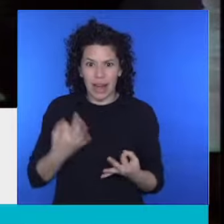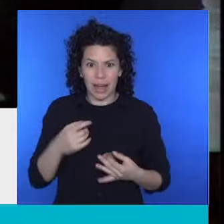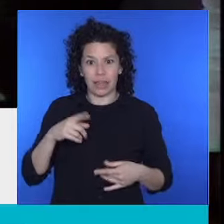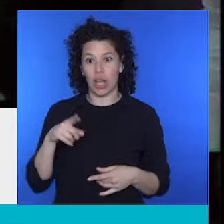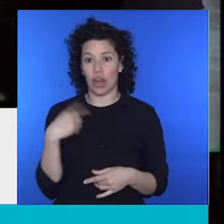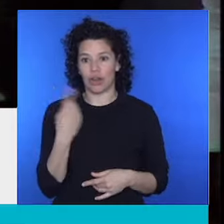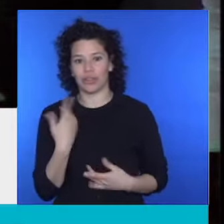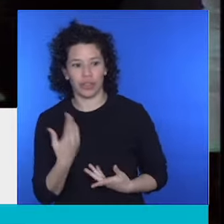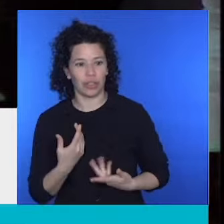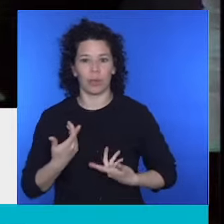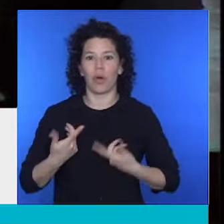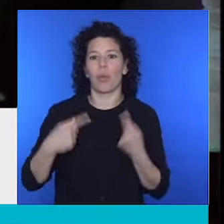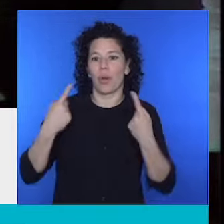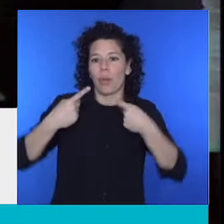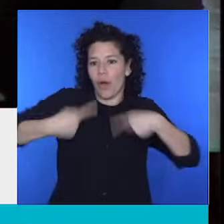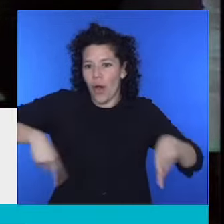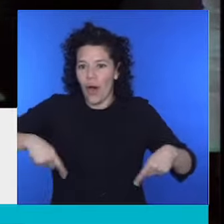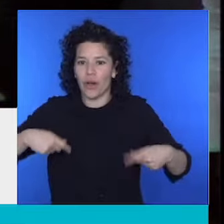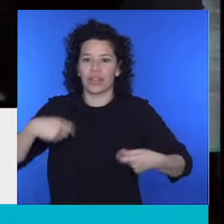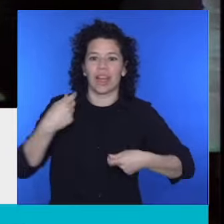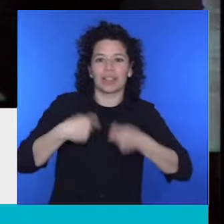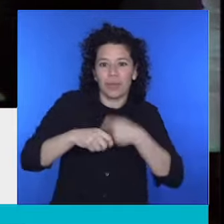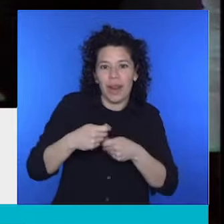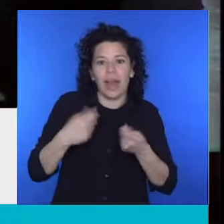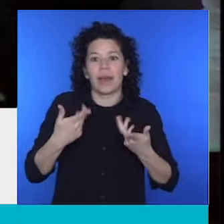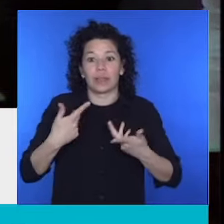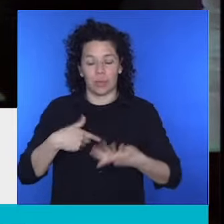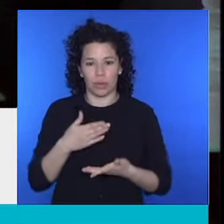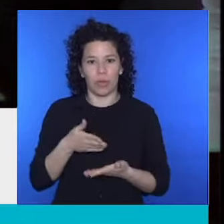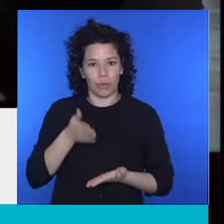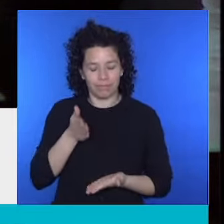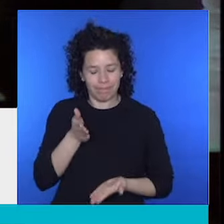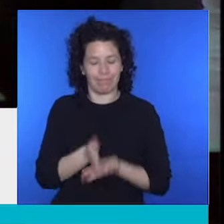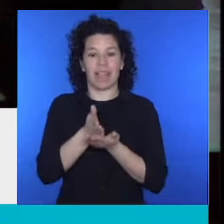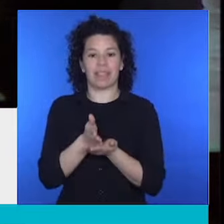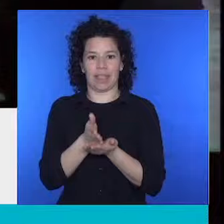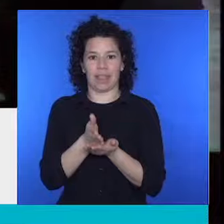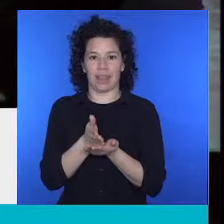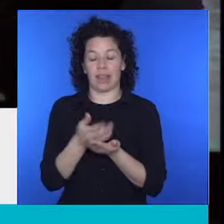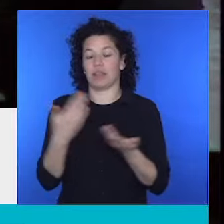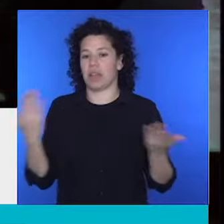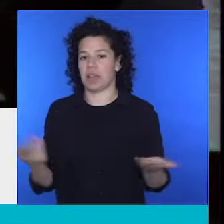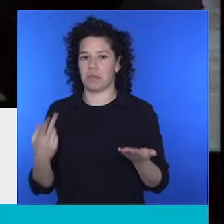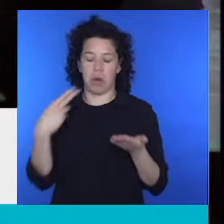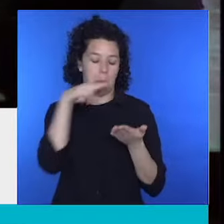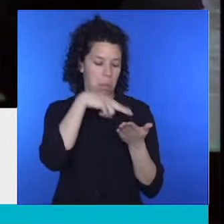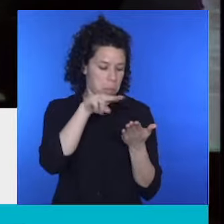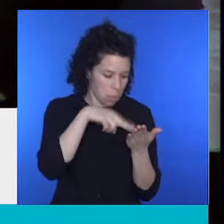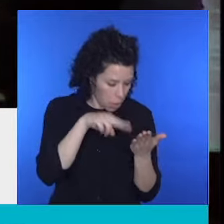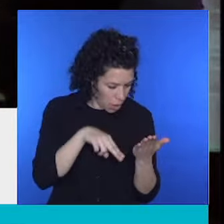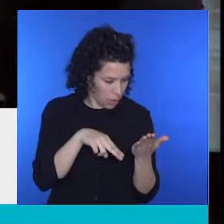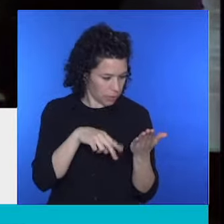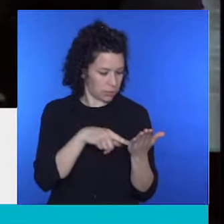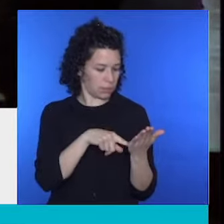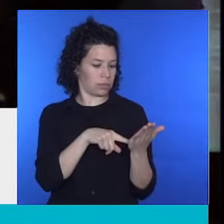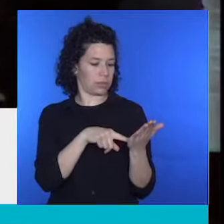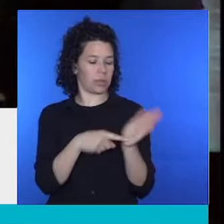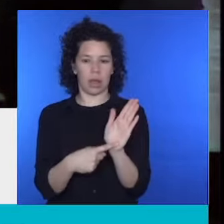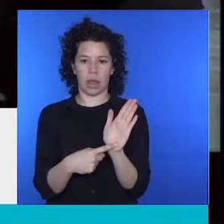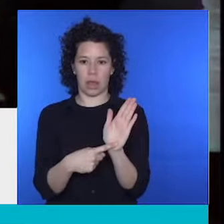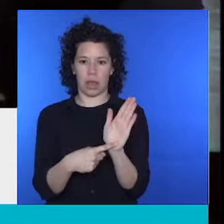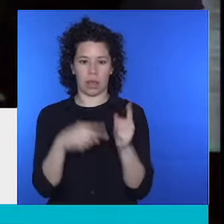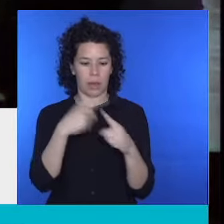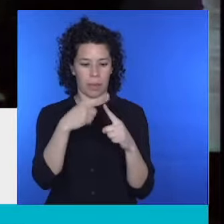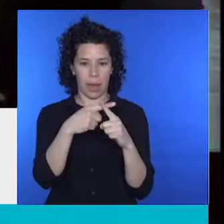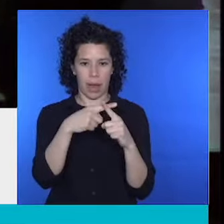materialistas somos más precisos y exigentes con eso entonces leemos lo que está escrito y decimos bueno acá qué beneficio hay para